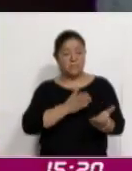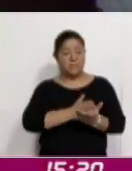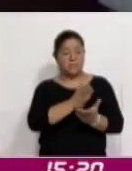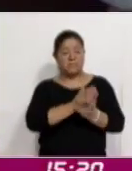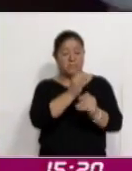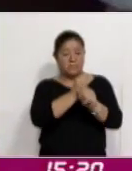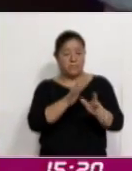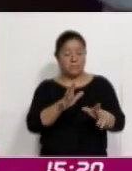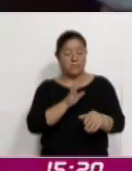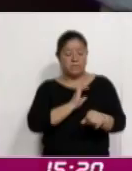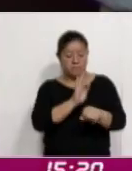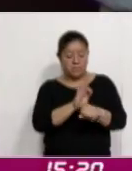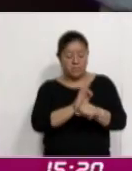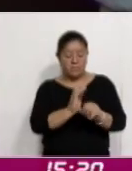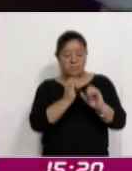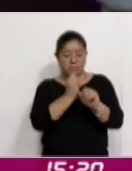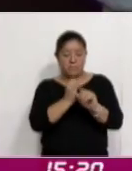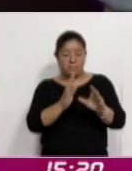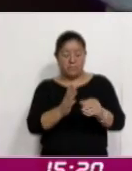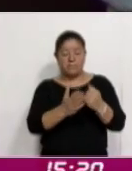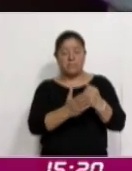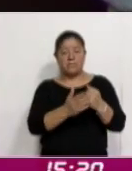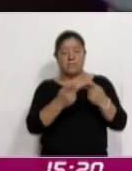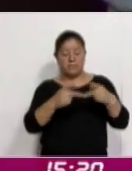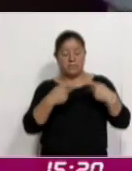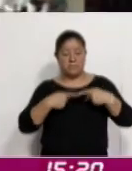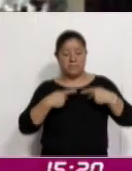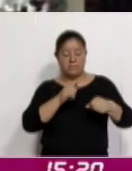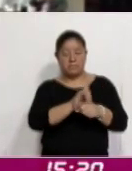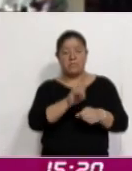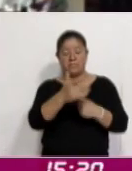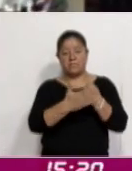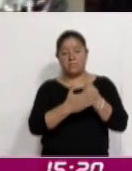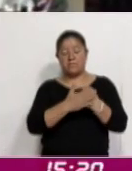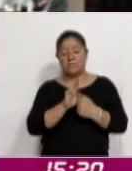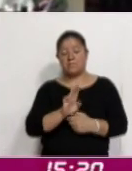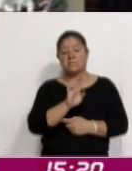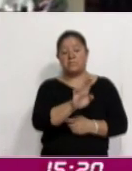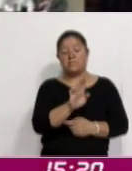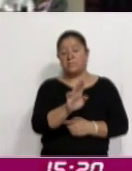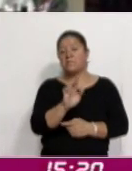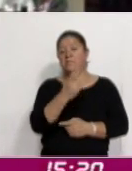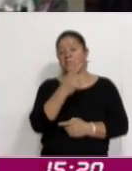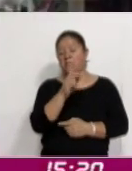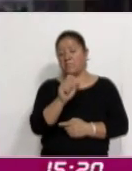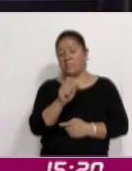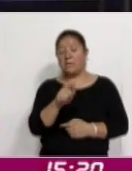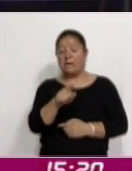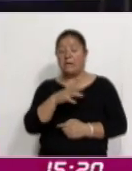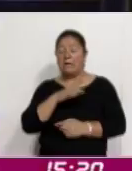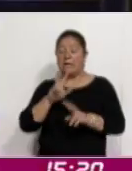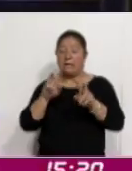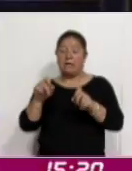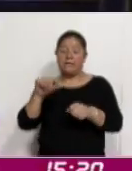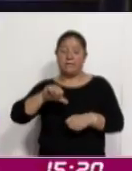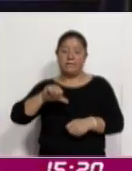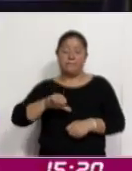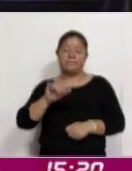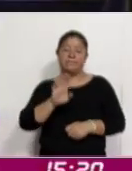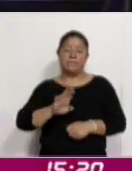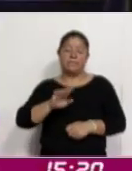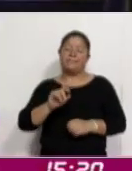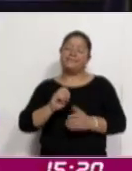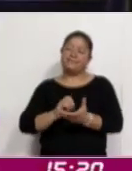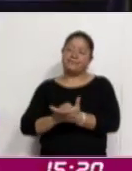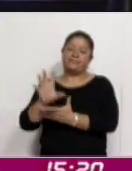y Protección de Datos Personales para el próximo miércoles 20 de noviembre. Estaba previsto que el tema se subiera al pleno este miércoles en la